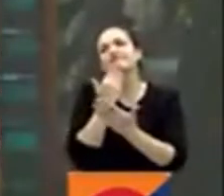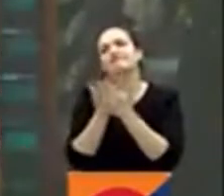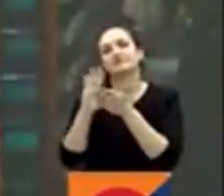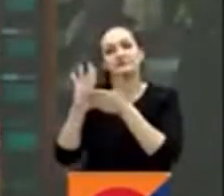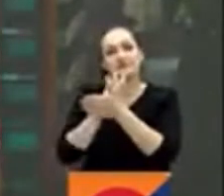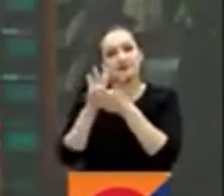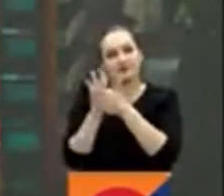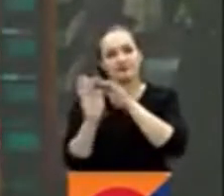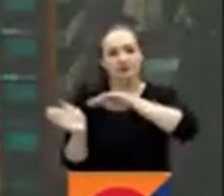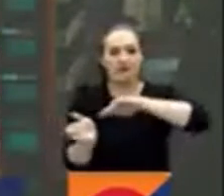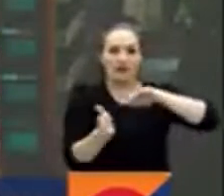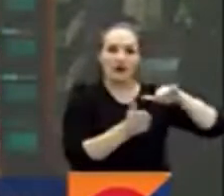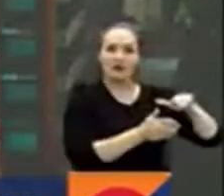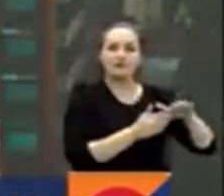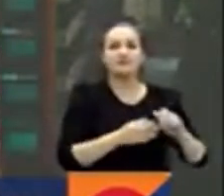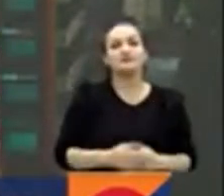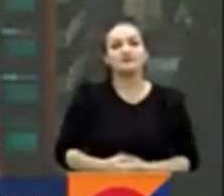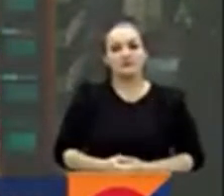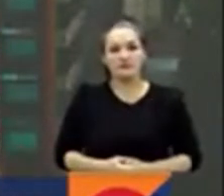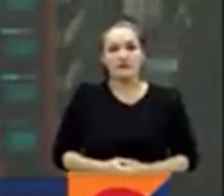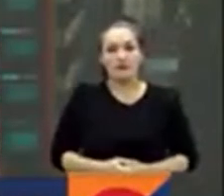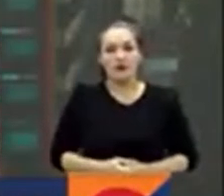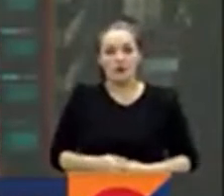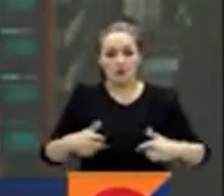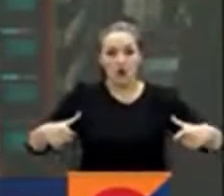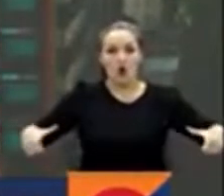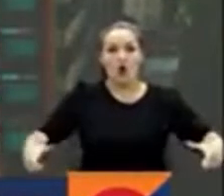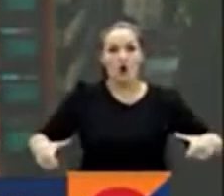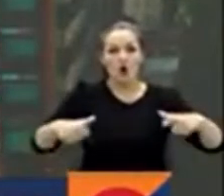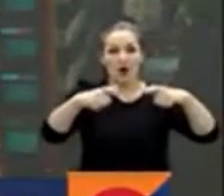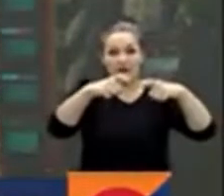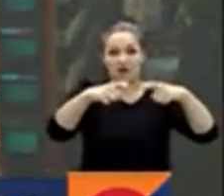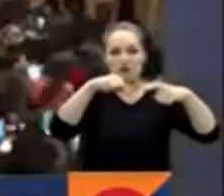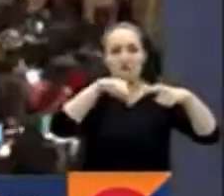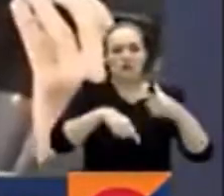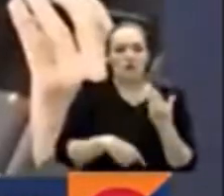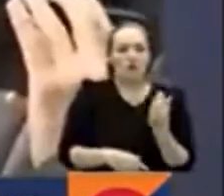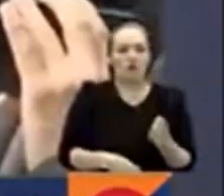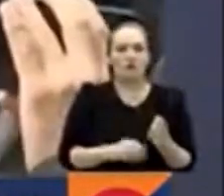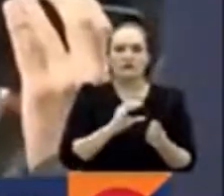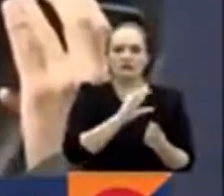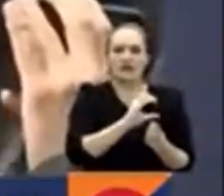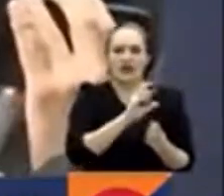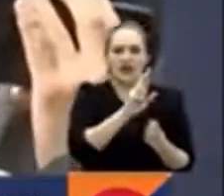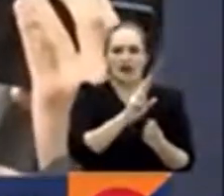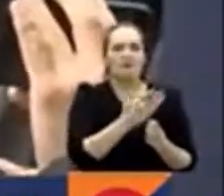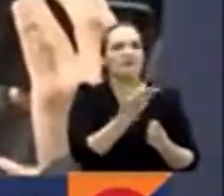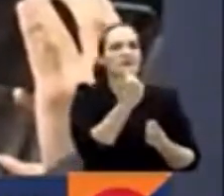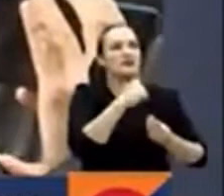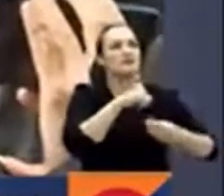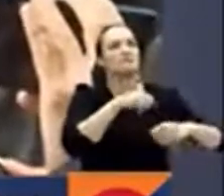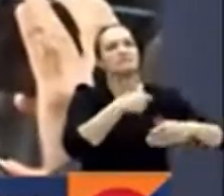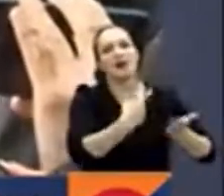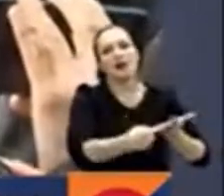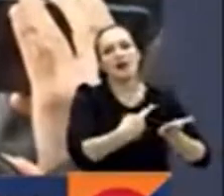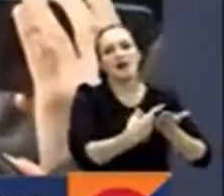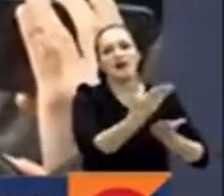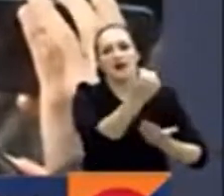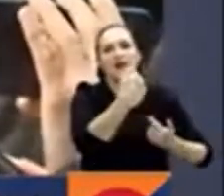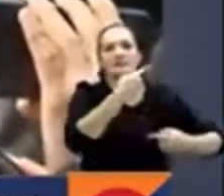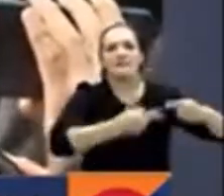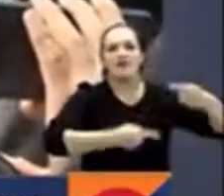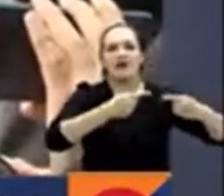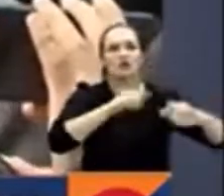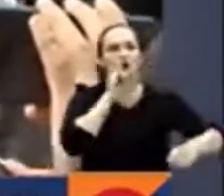muchas gracias, John. Y en el Congreso, Cambio Radical citará a debate de control político y el Centro Democrático promoverá moción de